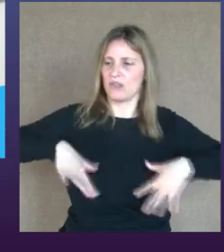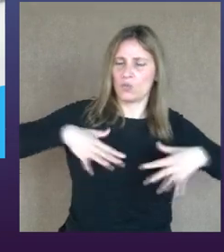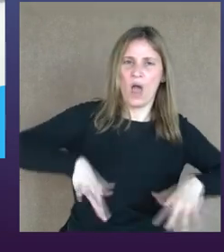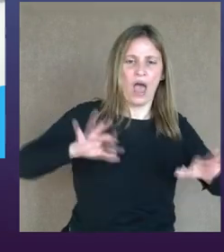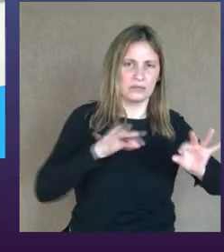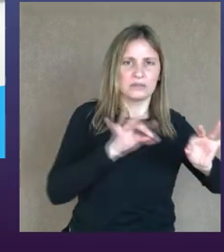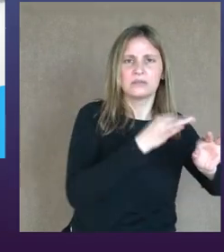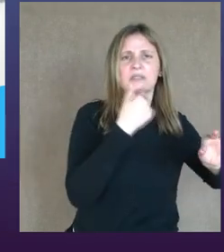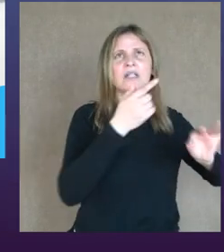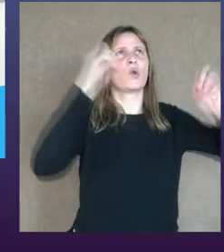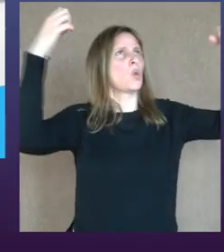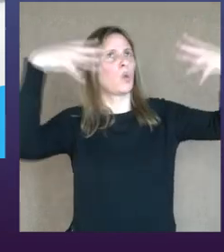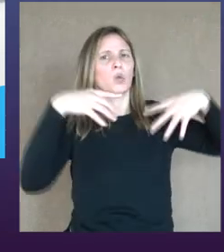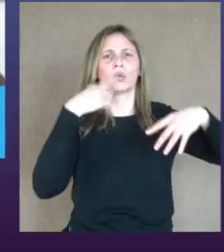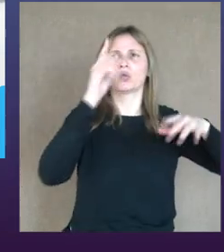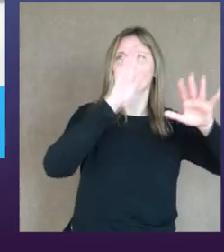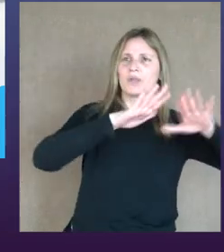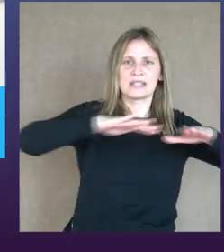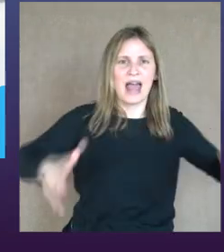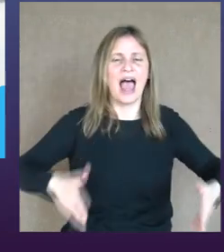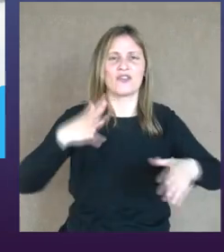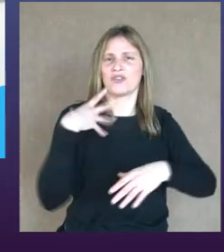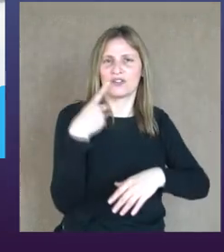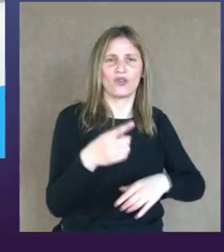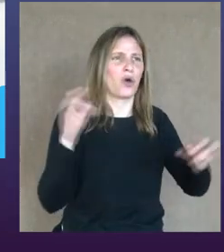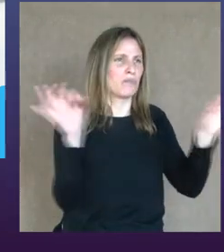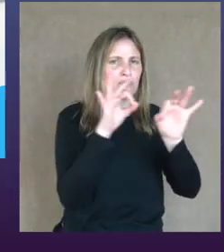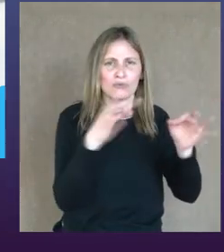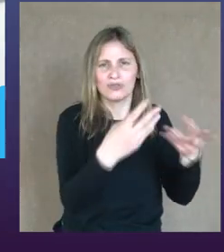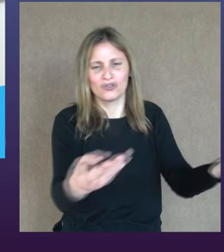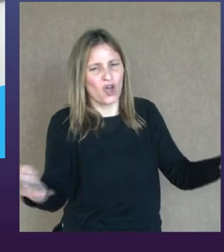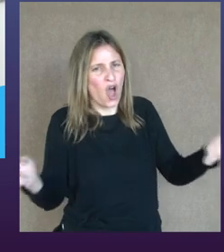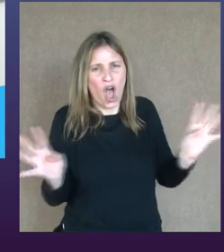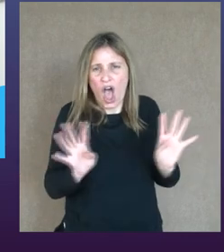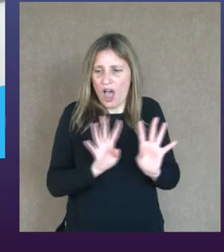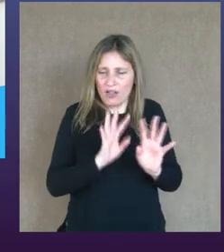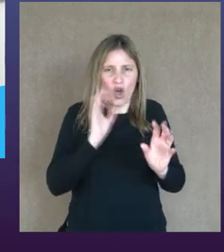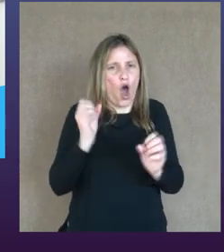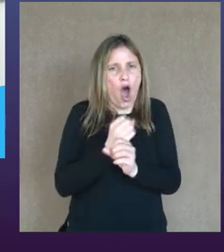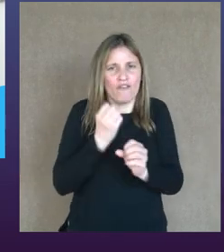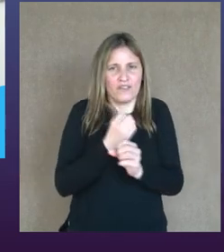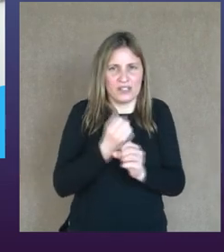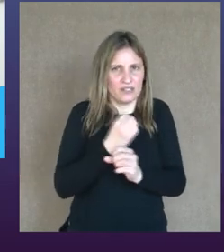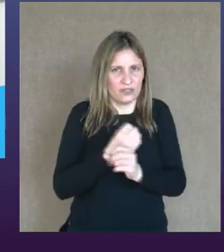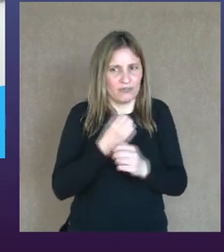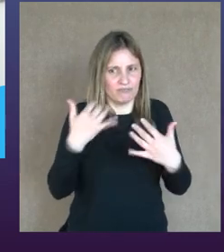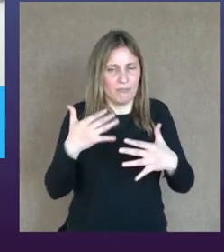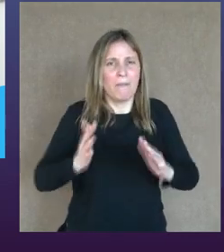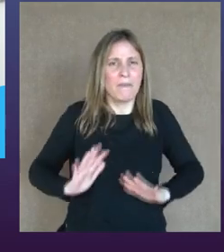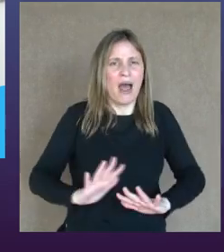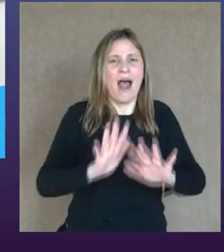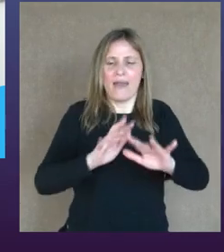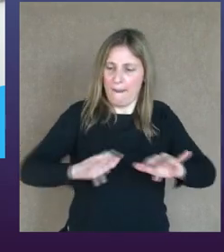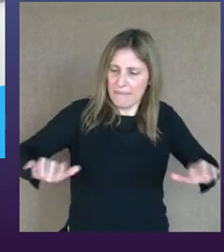las luces, el diseñador de escenario, el director, todos los músicos, todos los oficios alrededor de la ópera, que son el que prepara, el